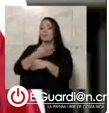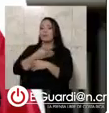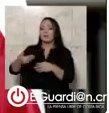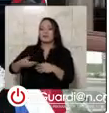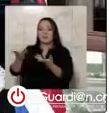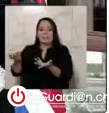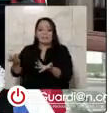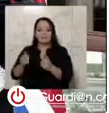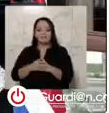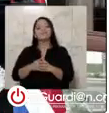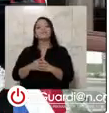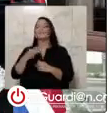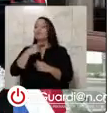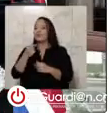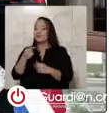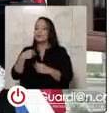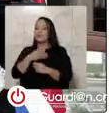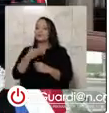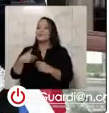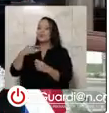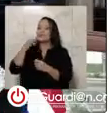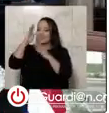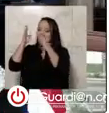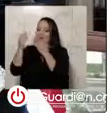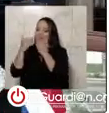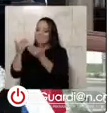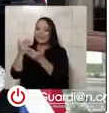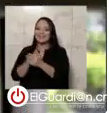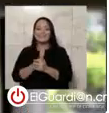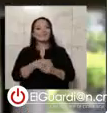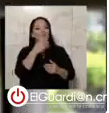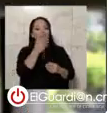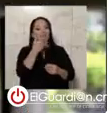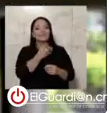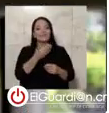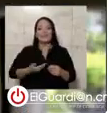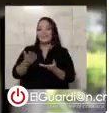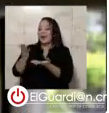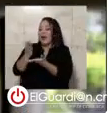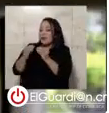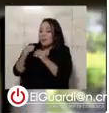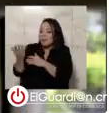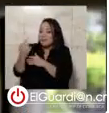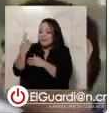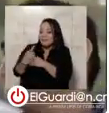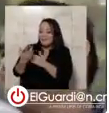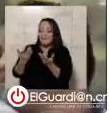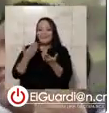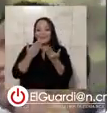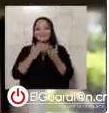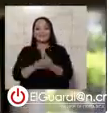Doña Natalia, señora ministra, gusto saludarla. Gracias. Muchas gracias, presidente. ¿Algo más?